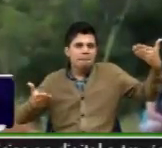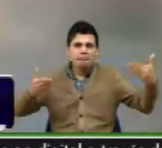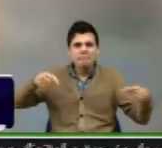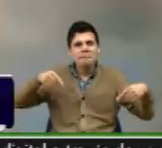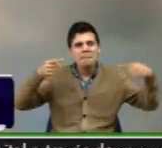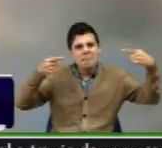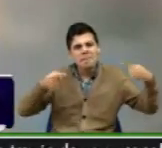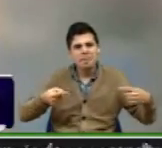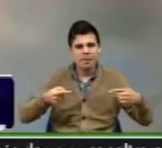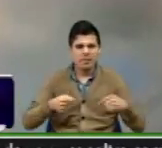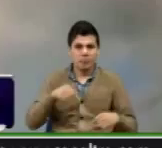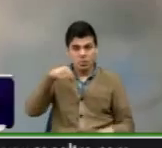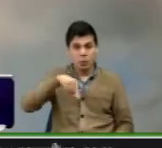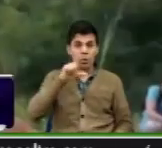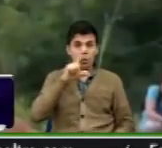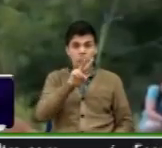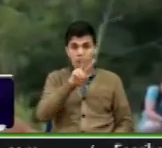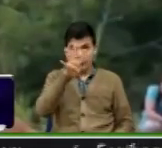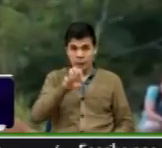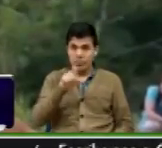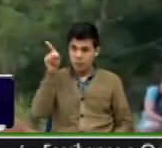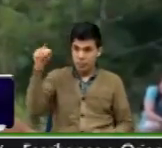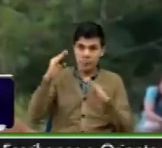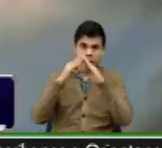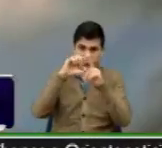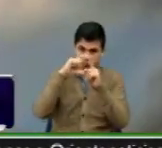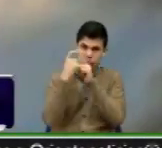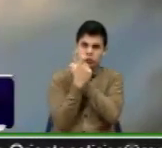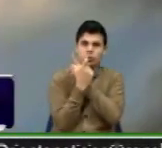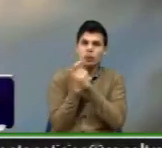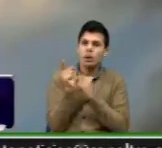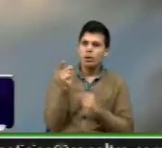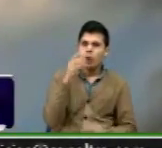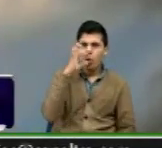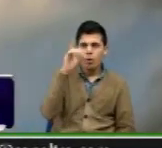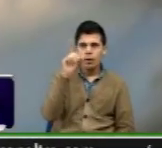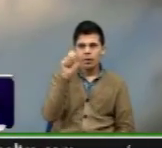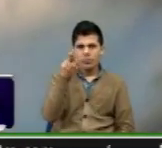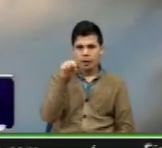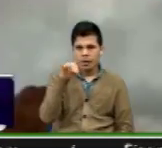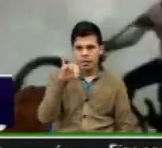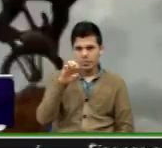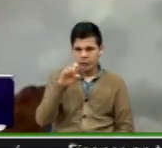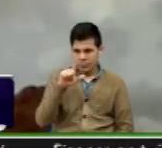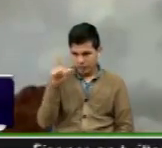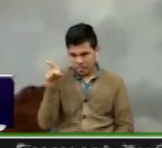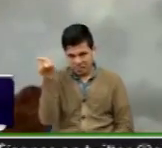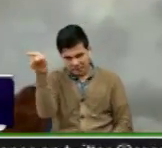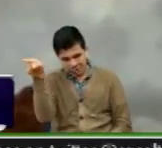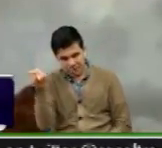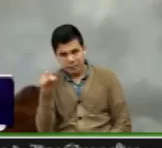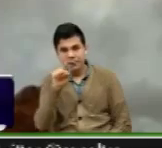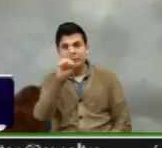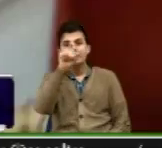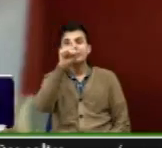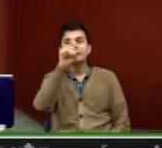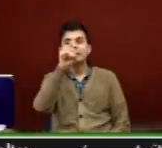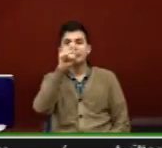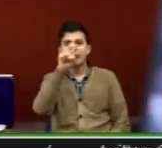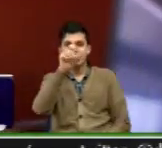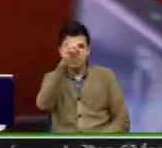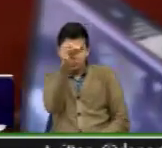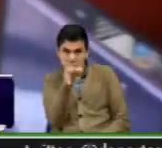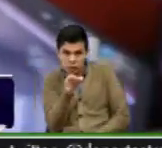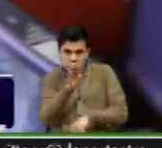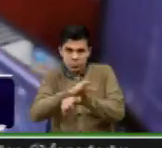Hoy 29 de julio en el Centro Cultural de Piedecuesta Daniel Mantilla Orbegoso, en el Auditorio Gonzalo Prada Mantilla, a las 6 de la tarde, se llevará